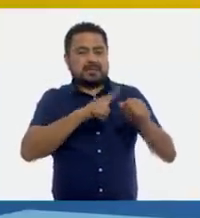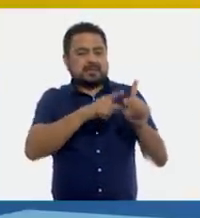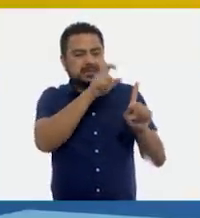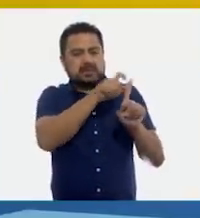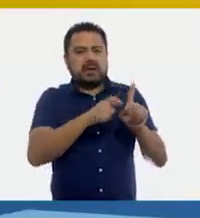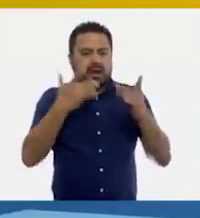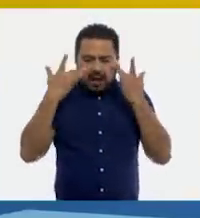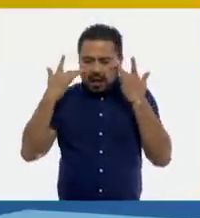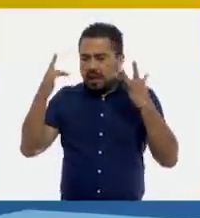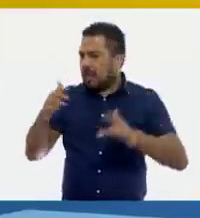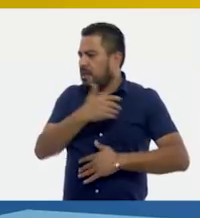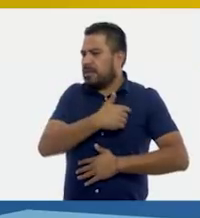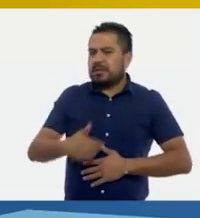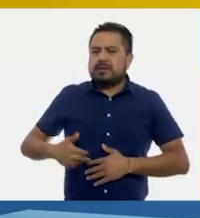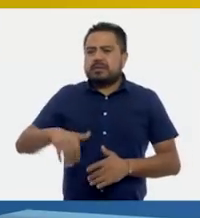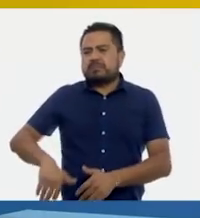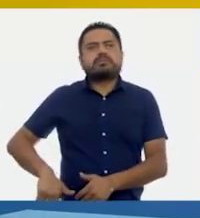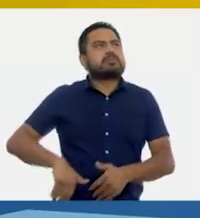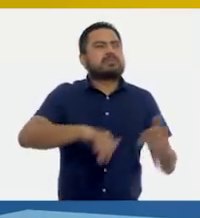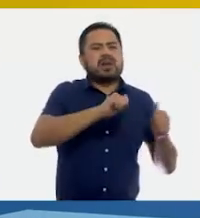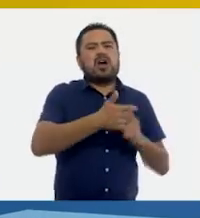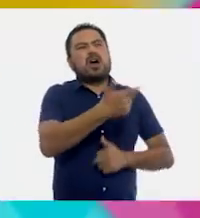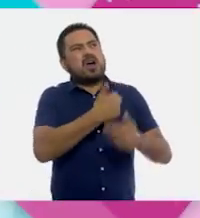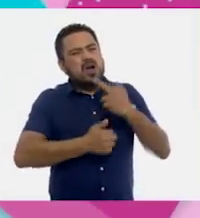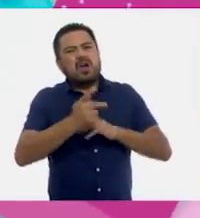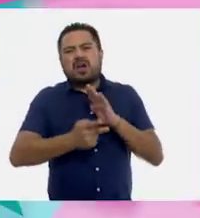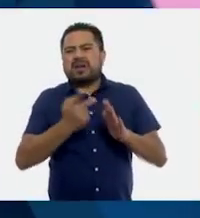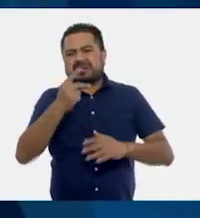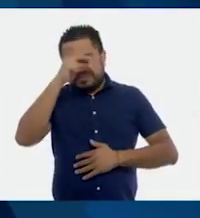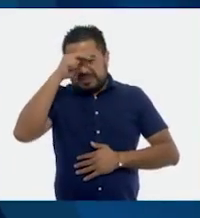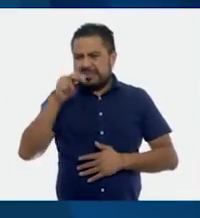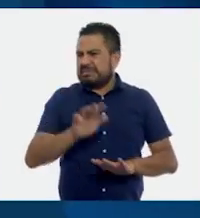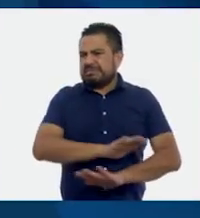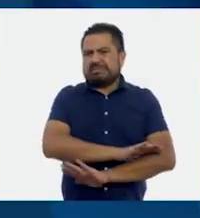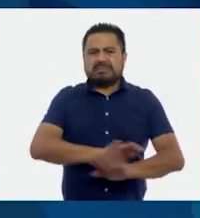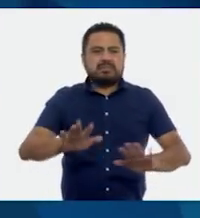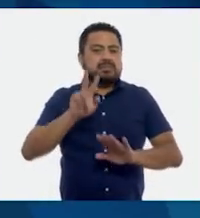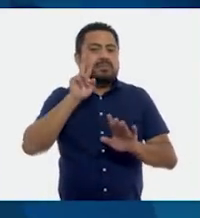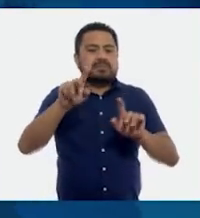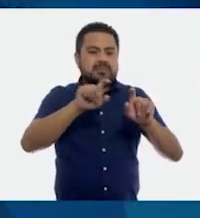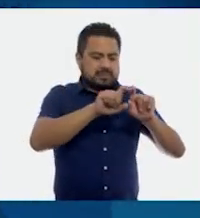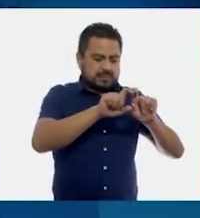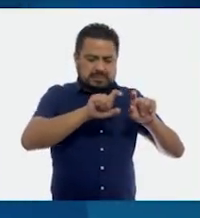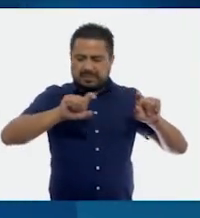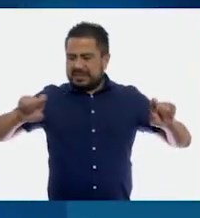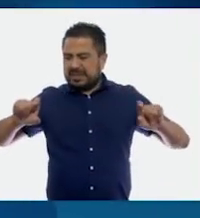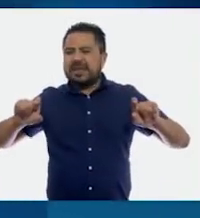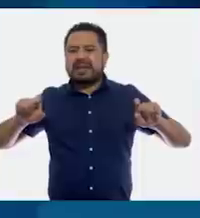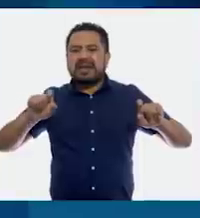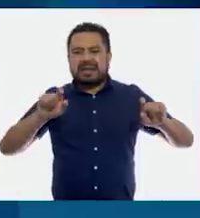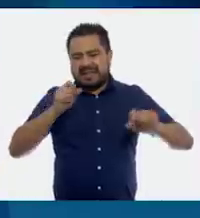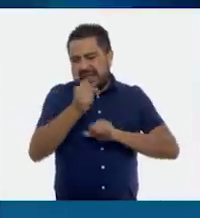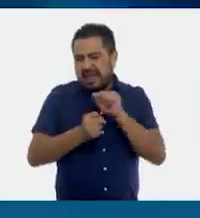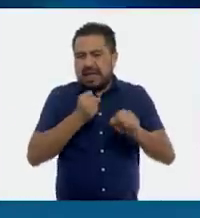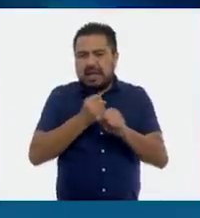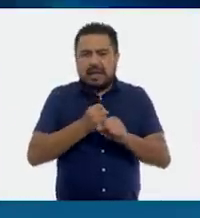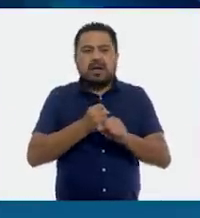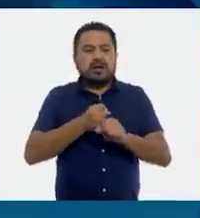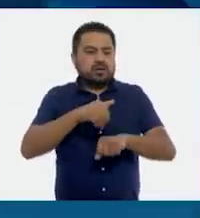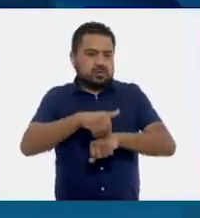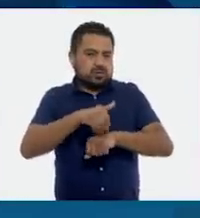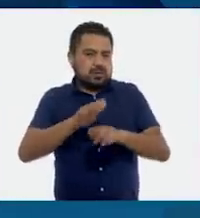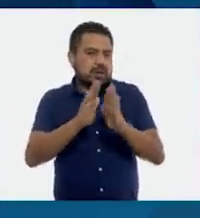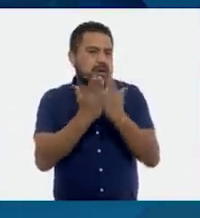a la presidencia y abandonó el país para nunca más volver. Veamos la línea del tiempo en las páginas 78 y 79 de nuestro libro